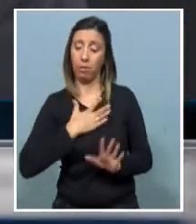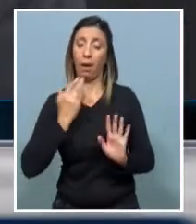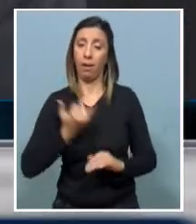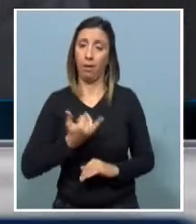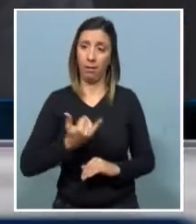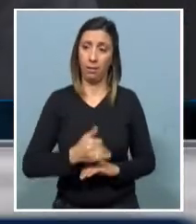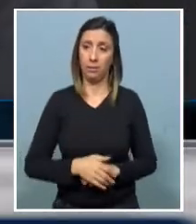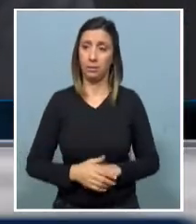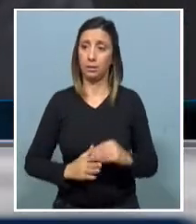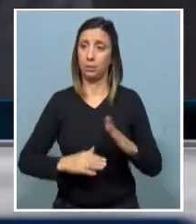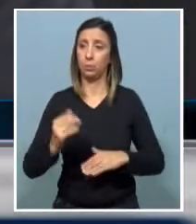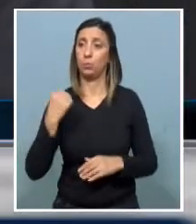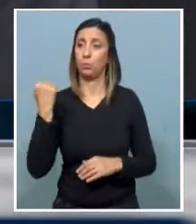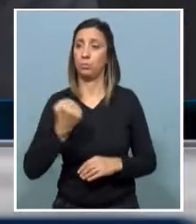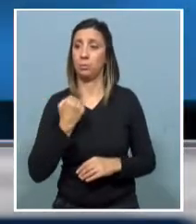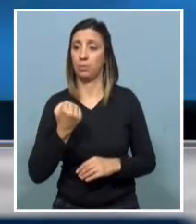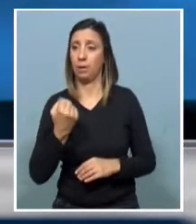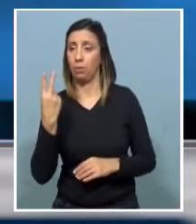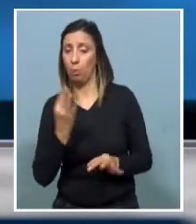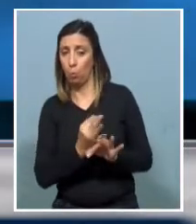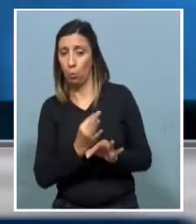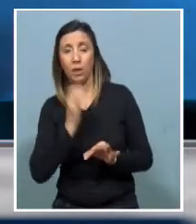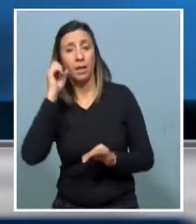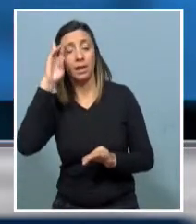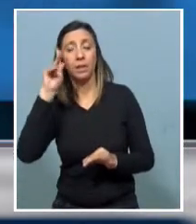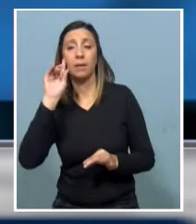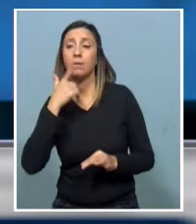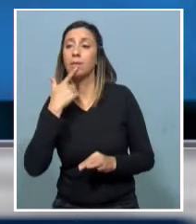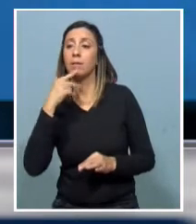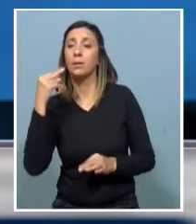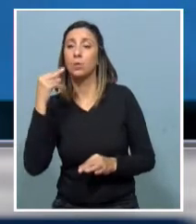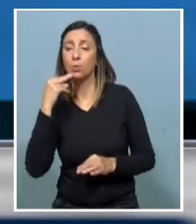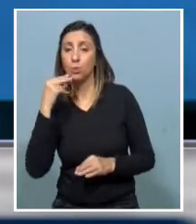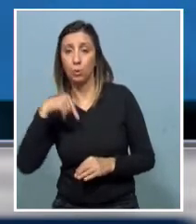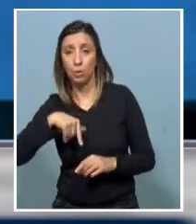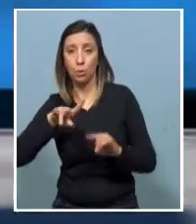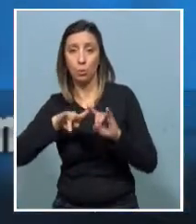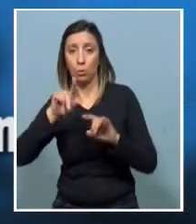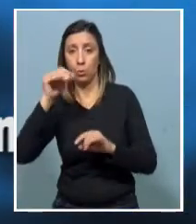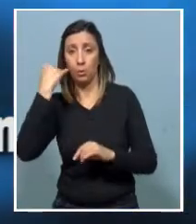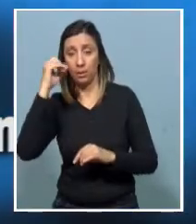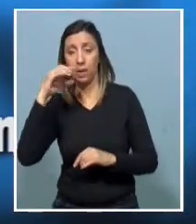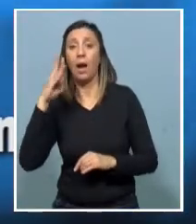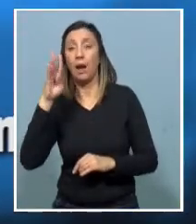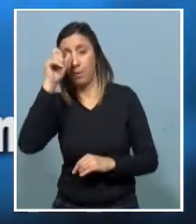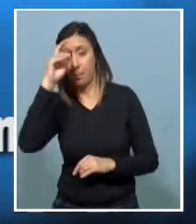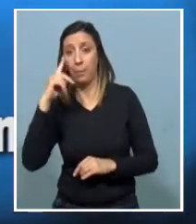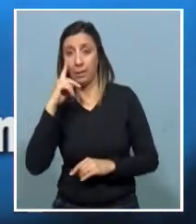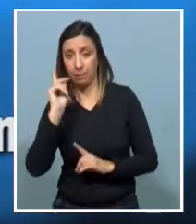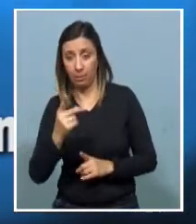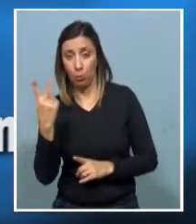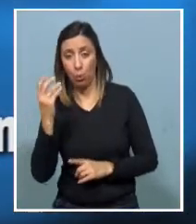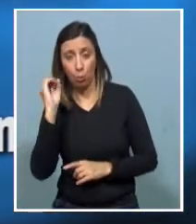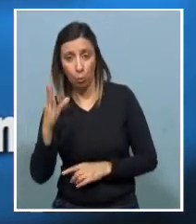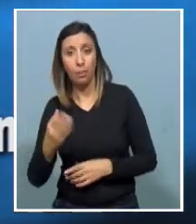expectativas, con una obra importante que sean las dos primeras escuelas generativas, tanto Newbery como Alberdi en Mercedes, que ya estamos trabajando en